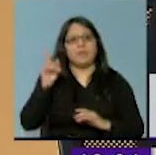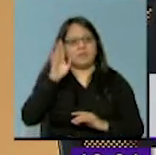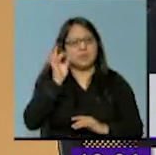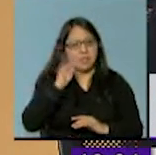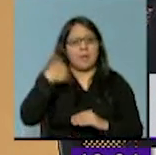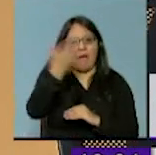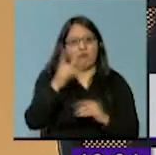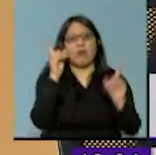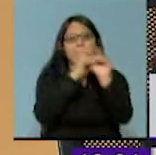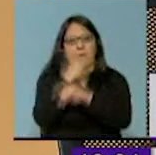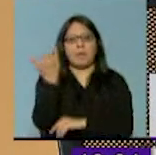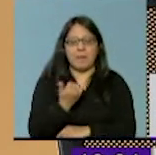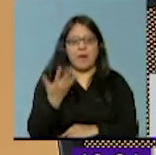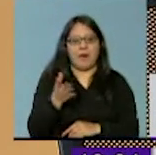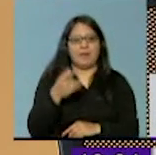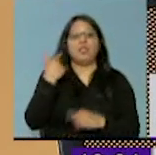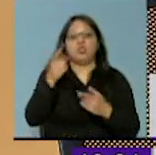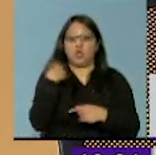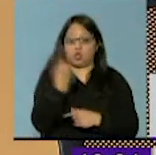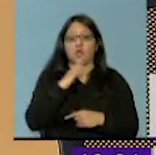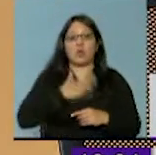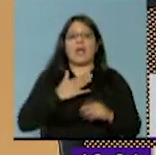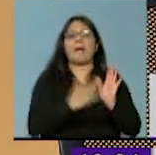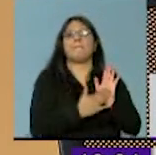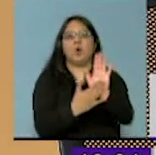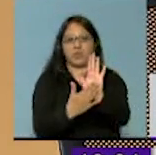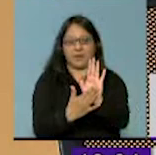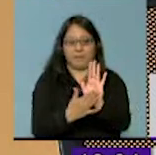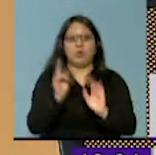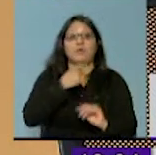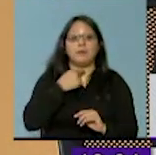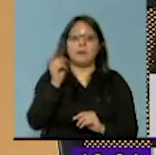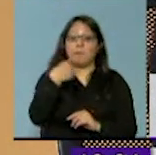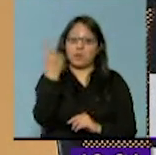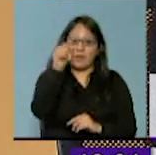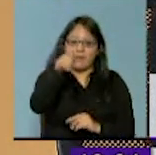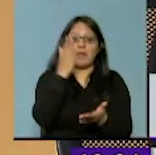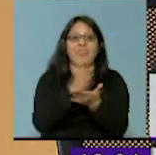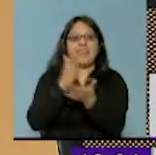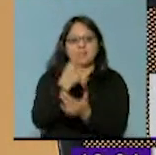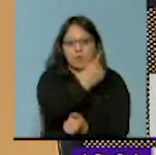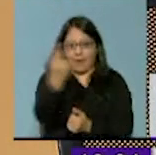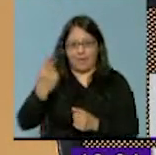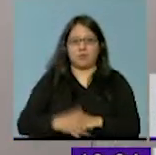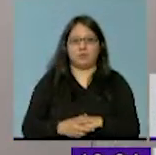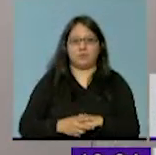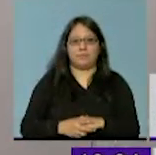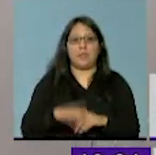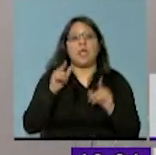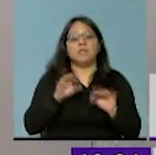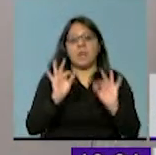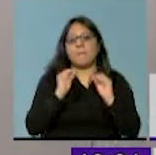problemas que nosotros visibilizamos. Respondemos porque es nuestra obligación y es el derecho de la gente. Ya les deben haber dejado algunos datos como para... Ya muchos.